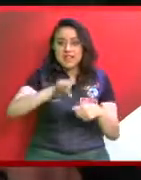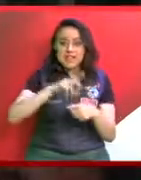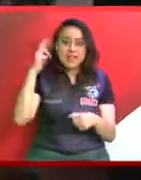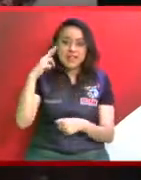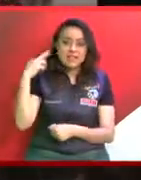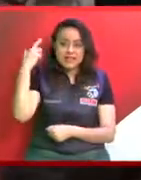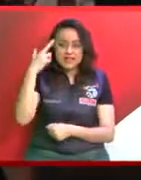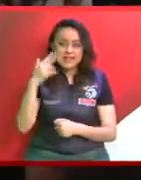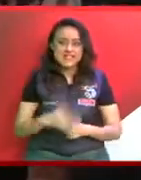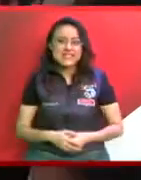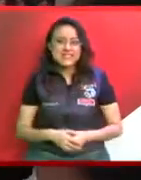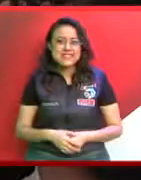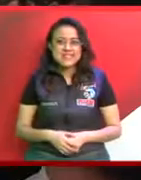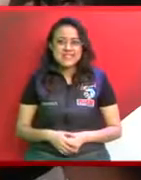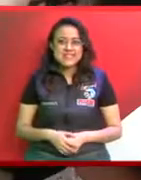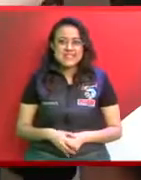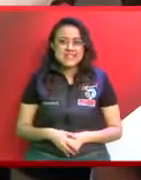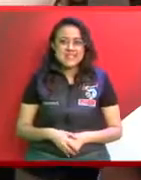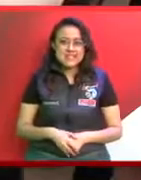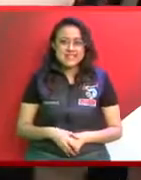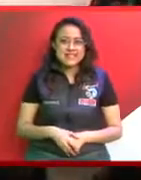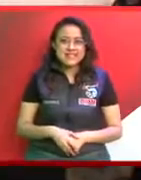Reyes.